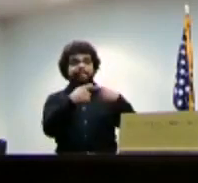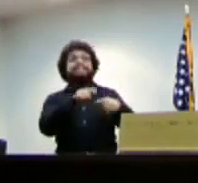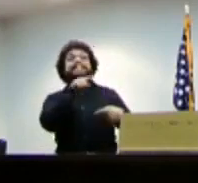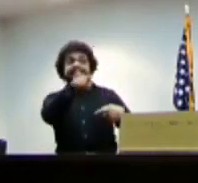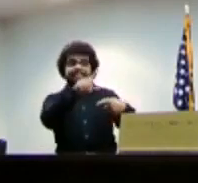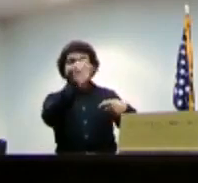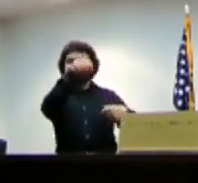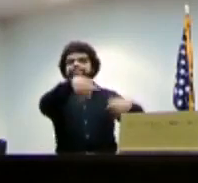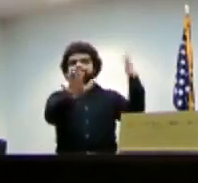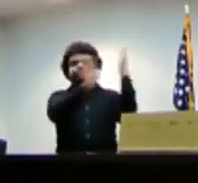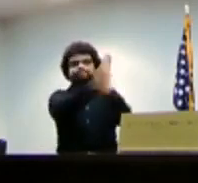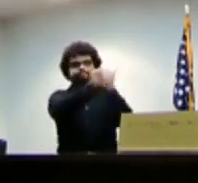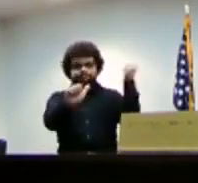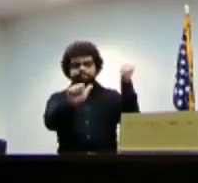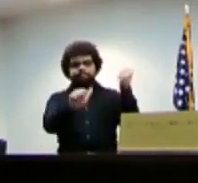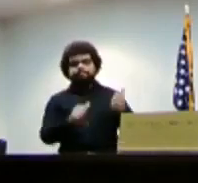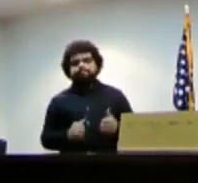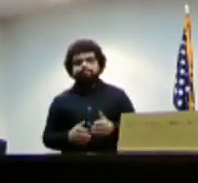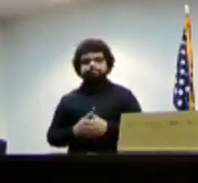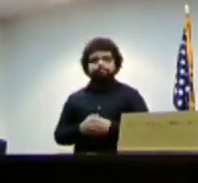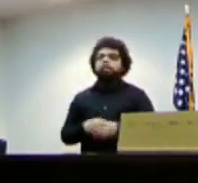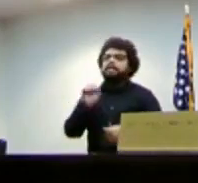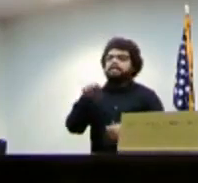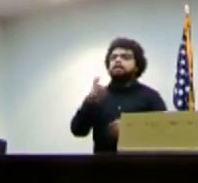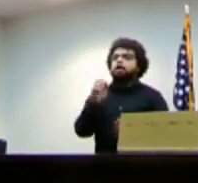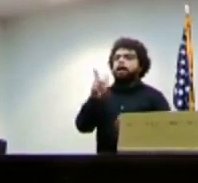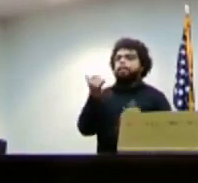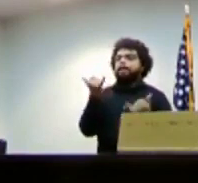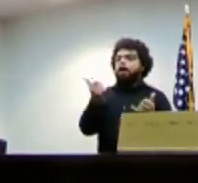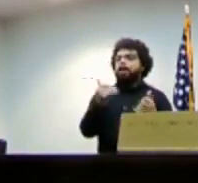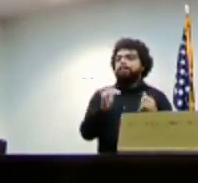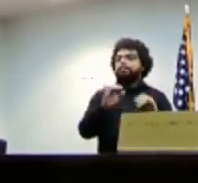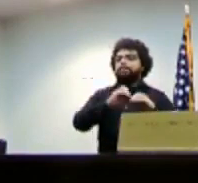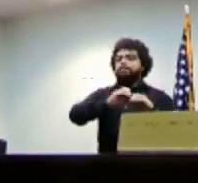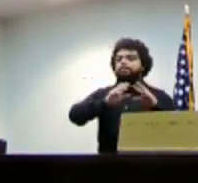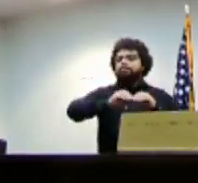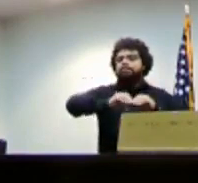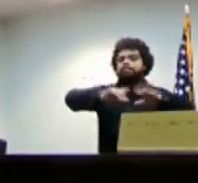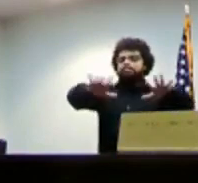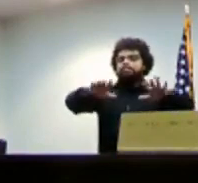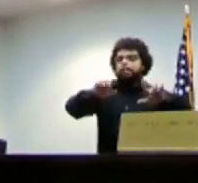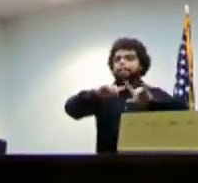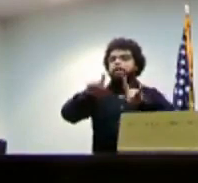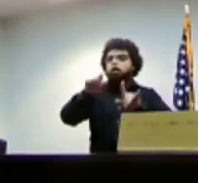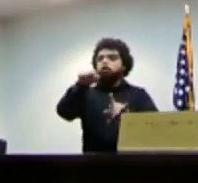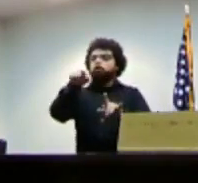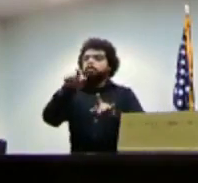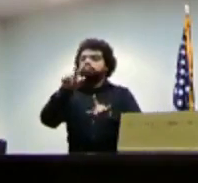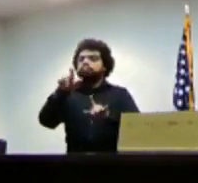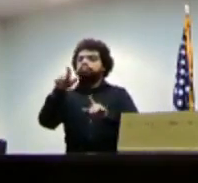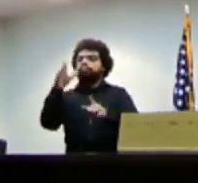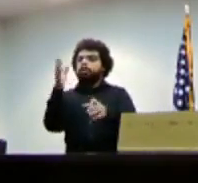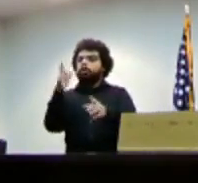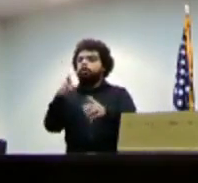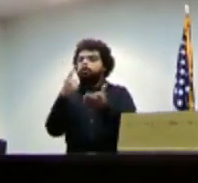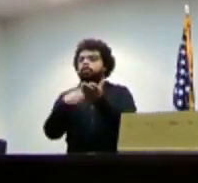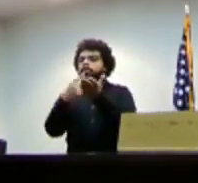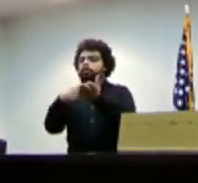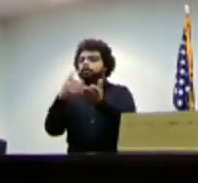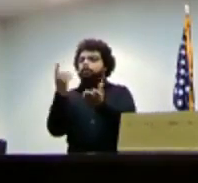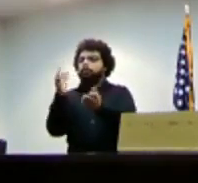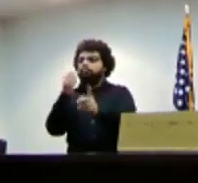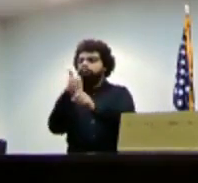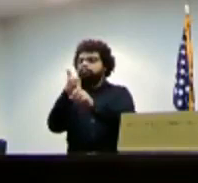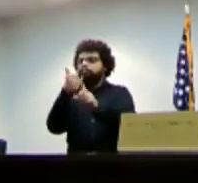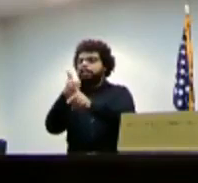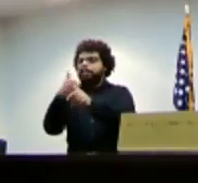Ahí estamos. O sea, una cosa es la transmisión y distribución. Estoy hablando de la parte suya. De la parte. Correcto. De generación. Lo que usted produce